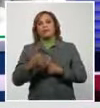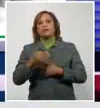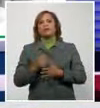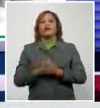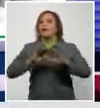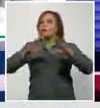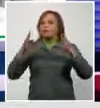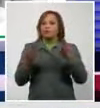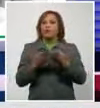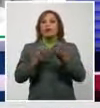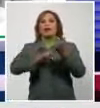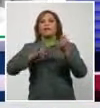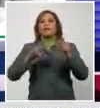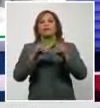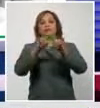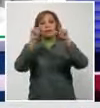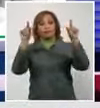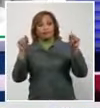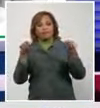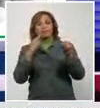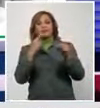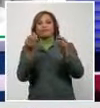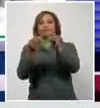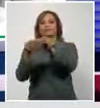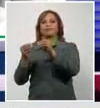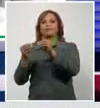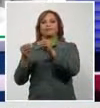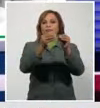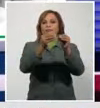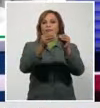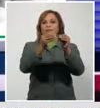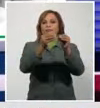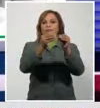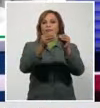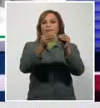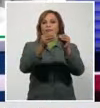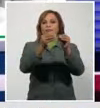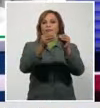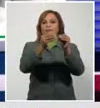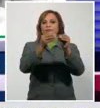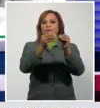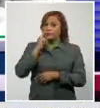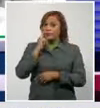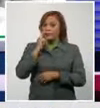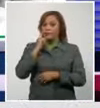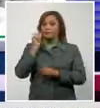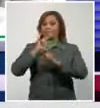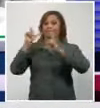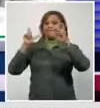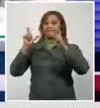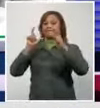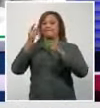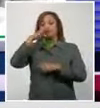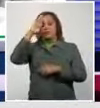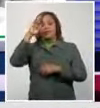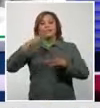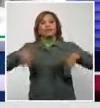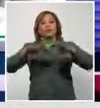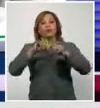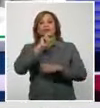las provincias cubanas con transmisión del virus SARS-CoV-2. Atención Cuba, situación delicada. Registra la